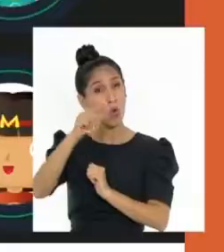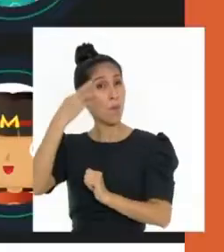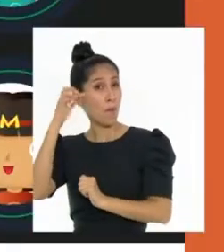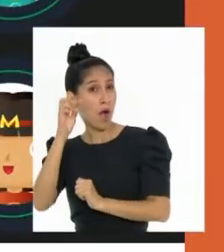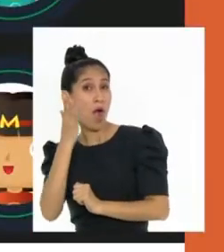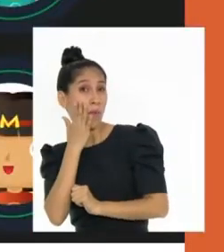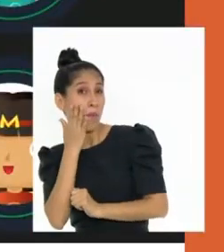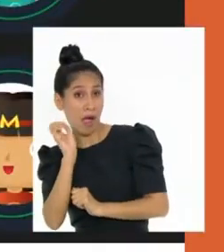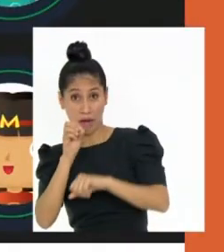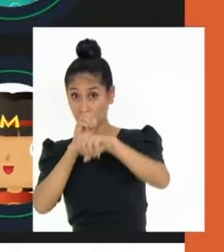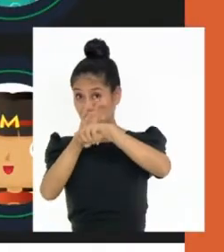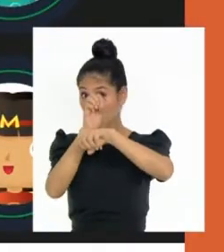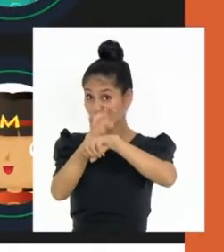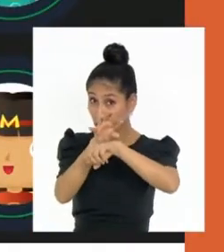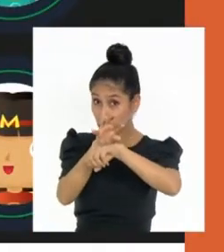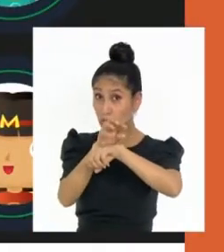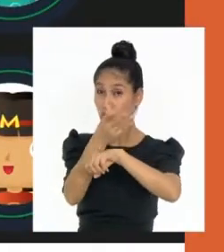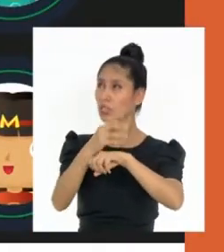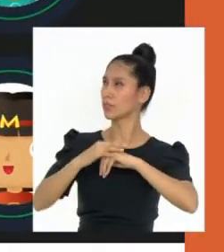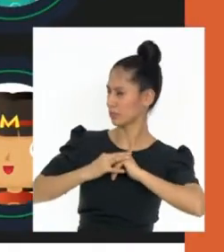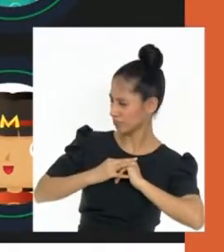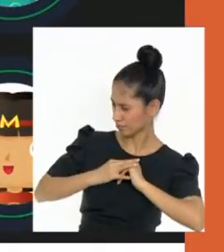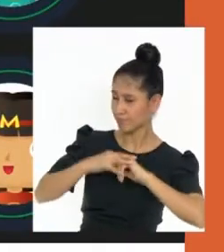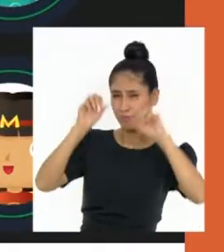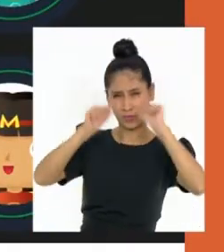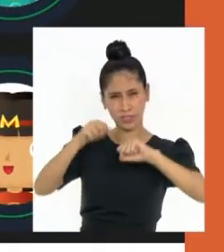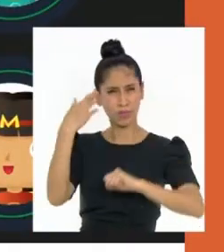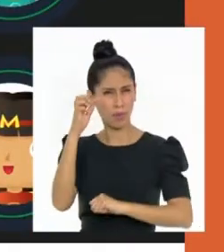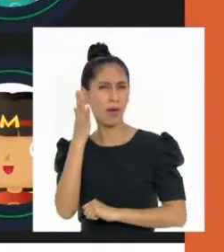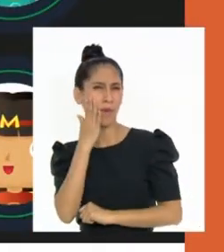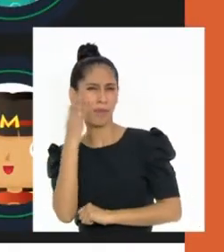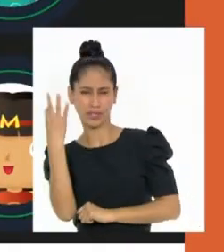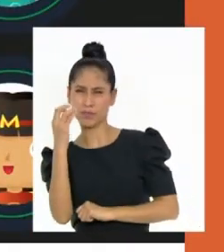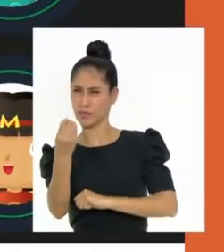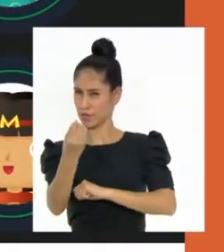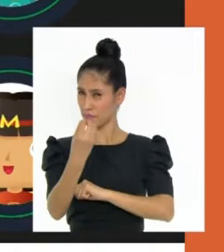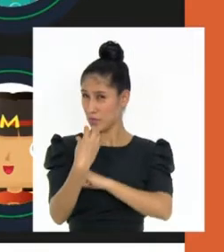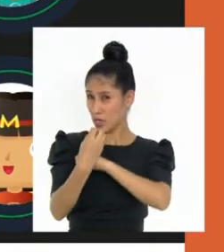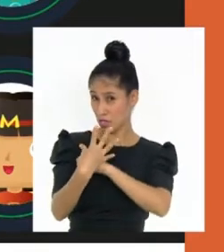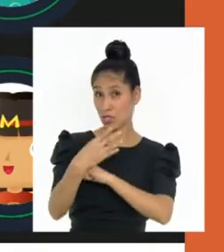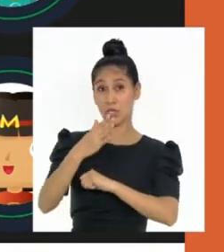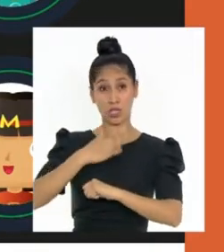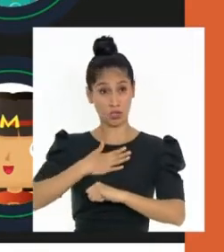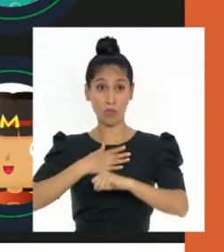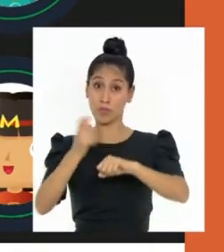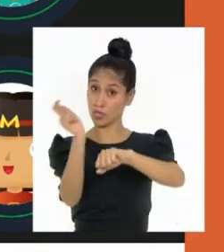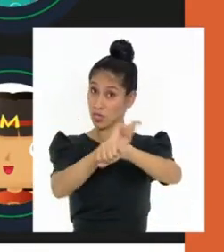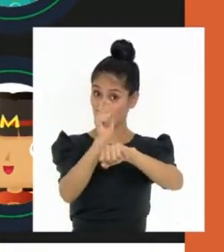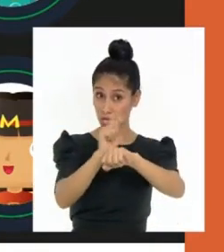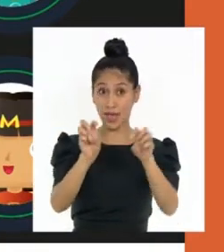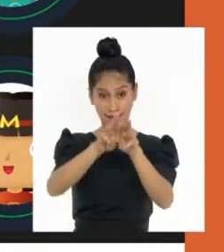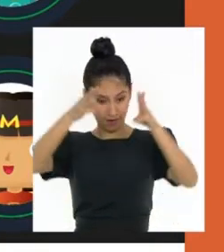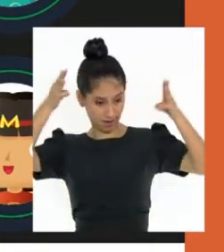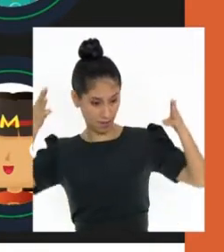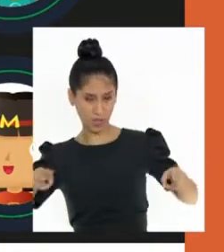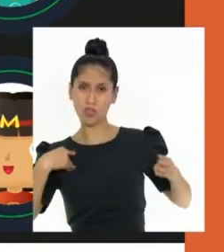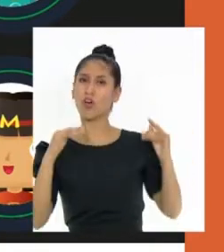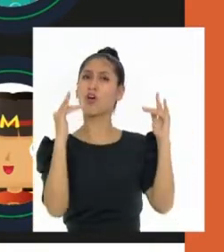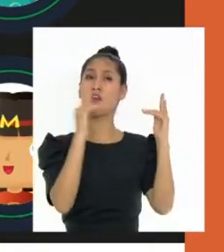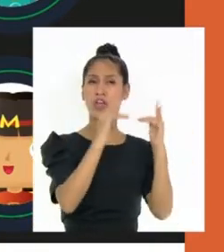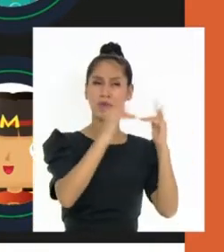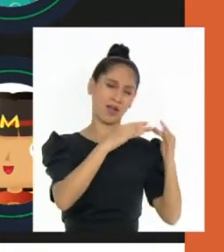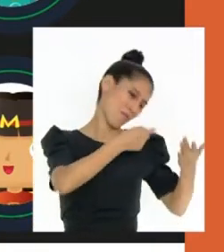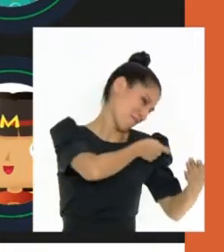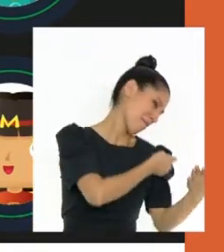cuenta? Sí, mi mamá y mi papá siempre me recuerdan que haga mi tarea en la mesa y no en mi cama, porque puedo